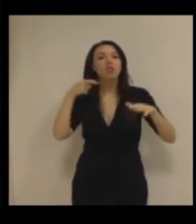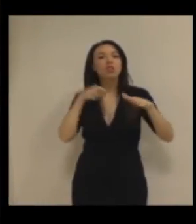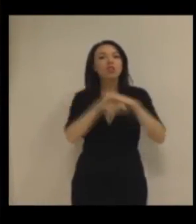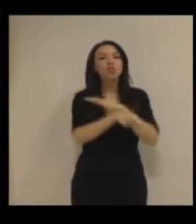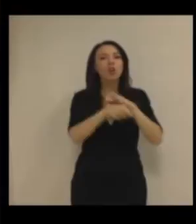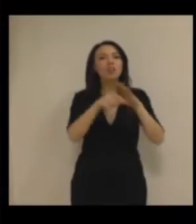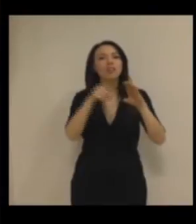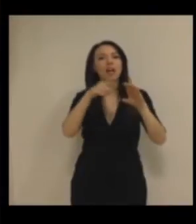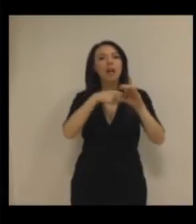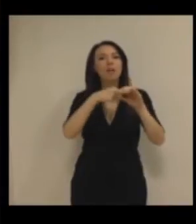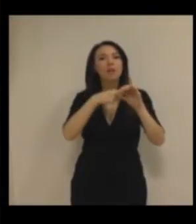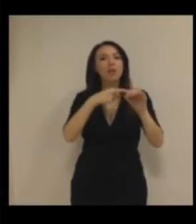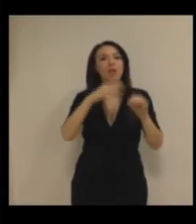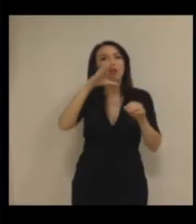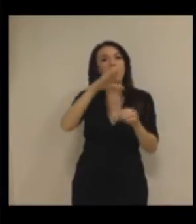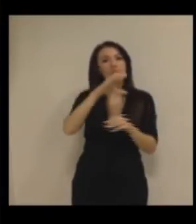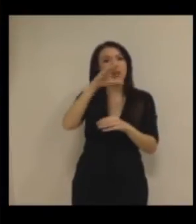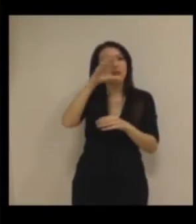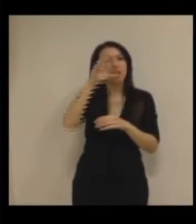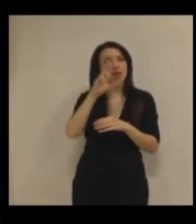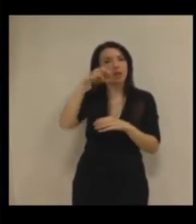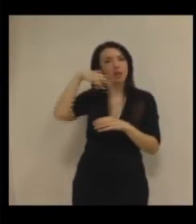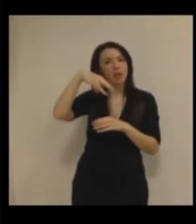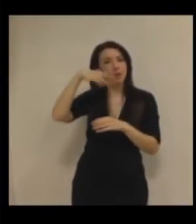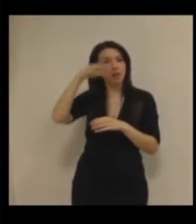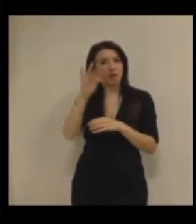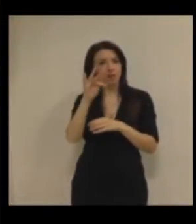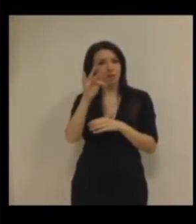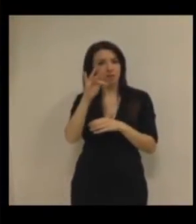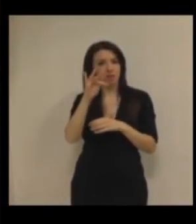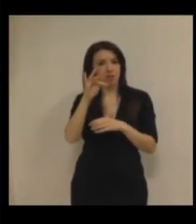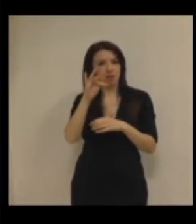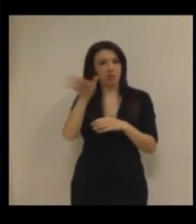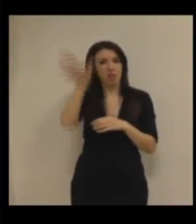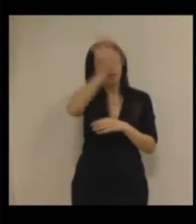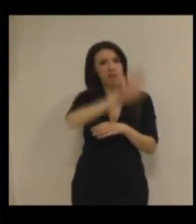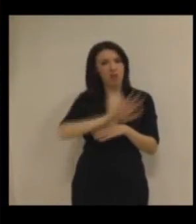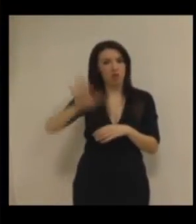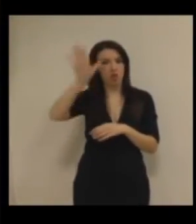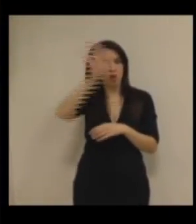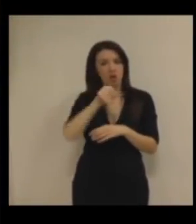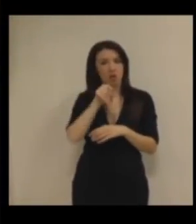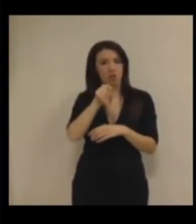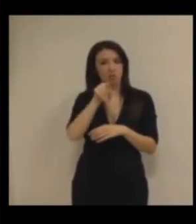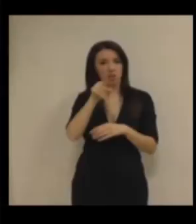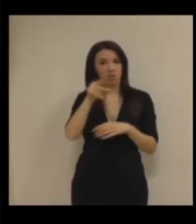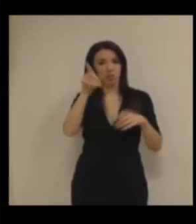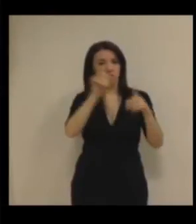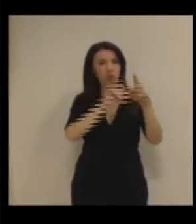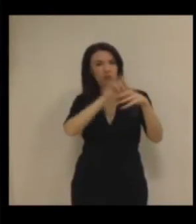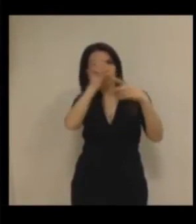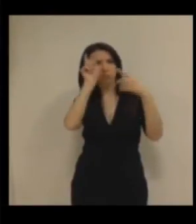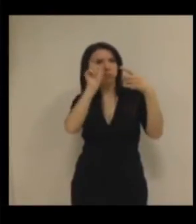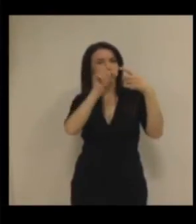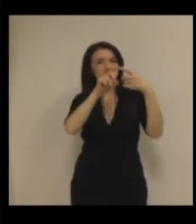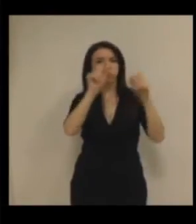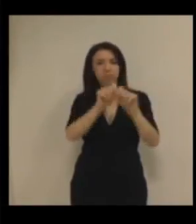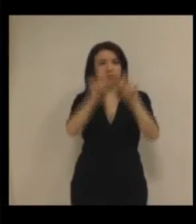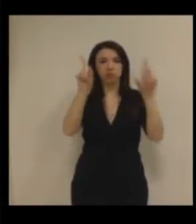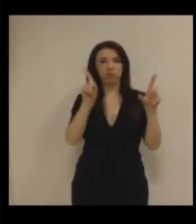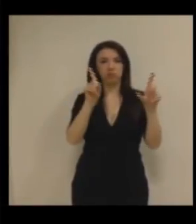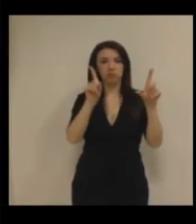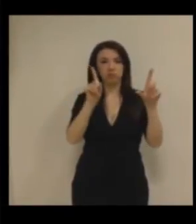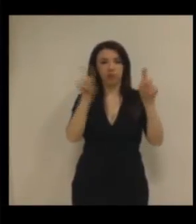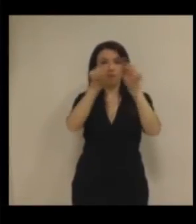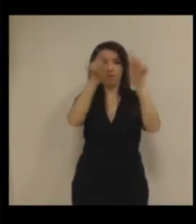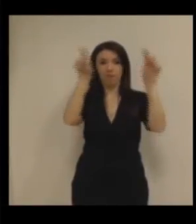plaza en un CRMF de cualquiera de los CRMF a nivel nacional. Entonces, entramos en esta ficha. Y en